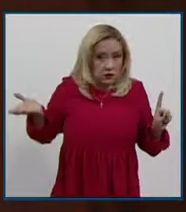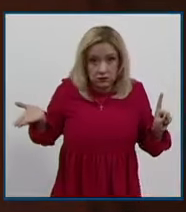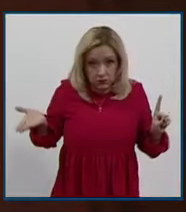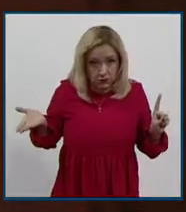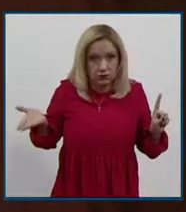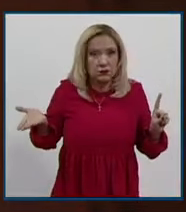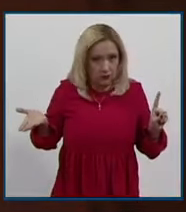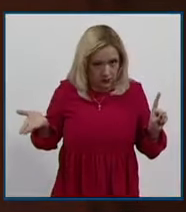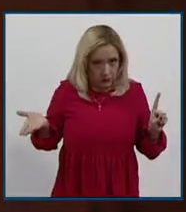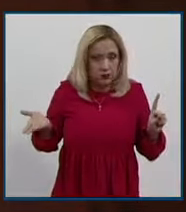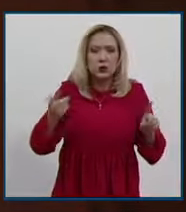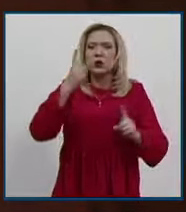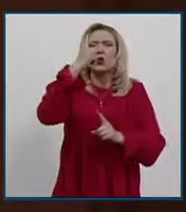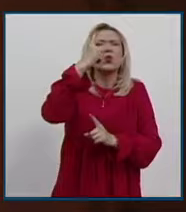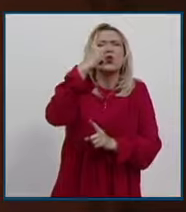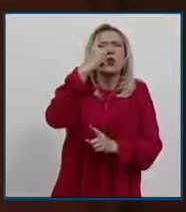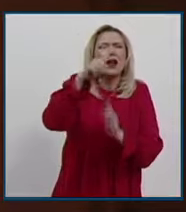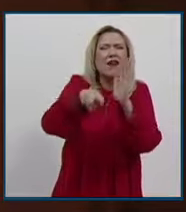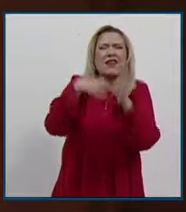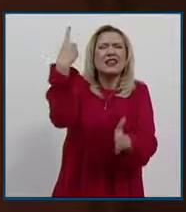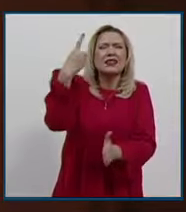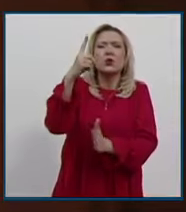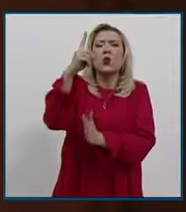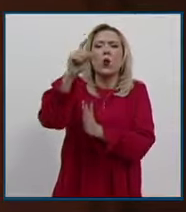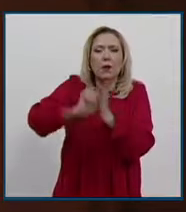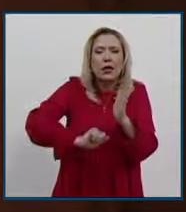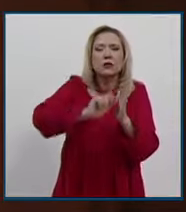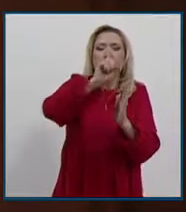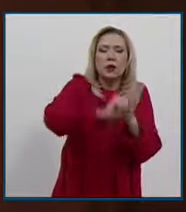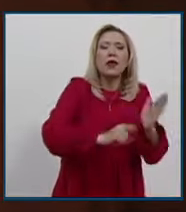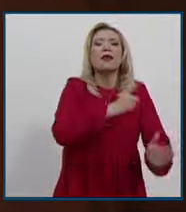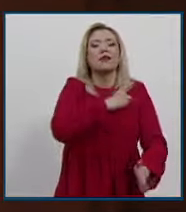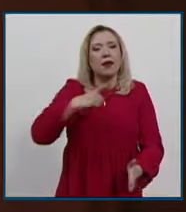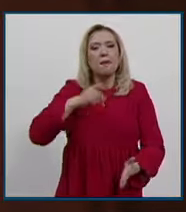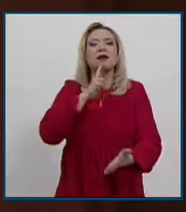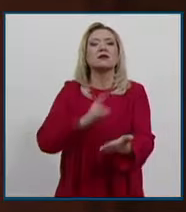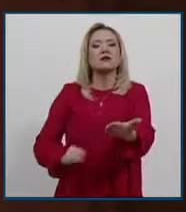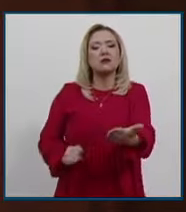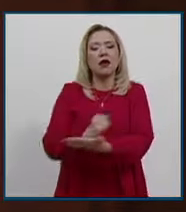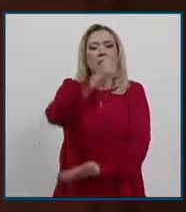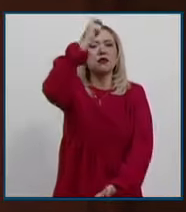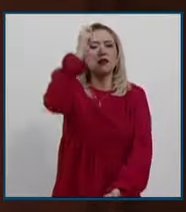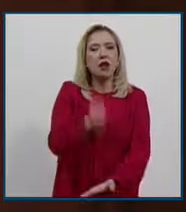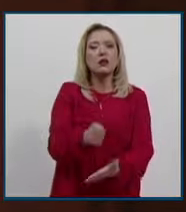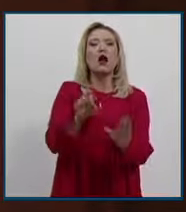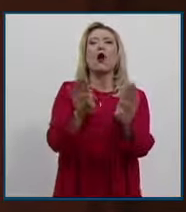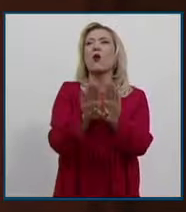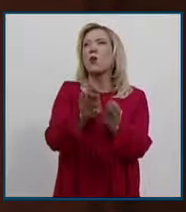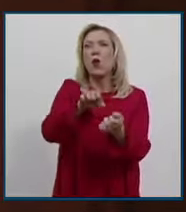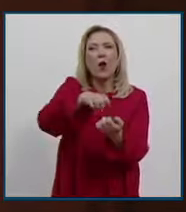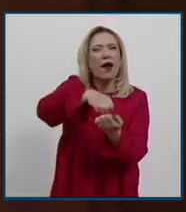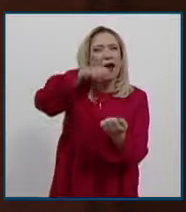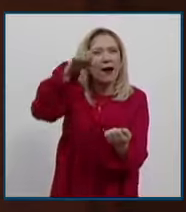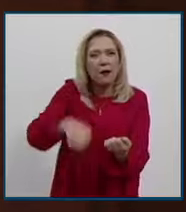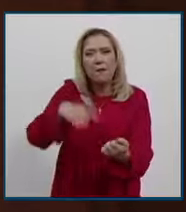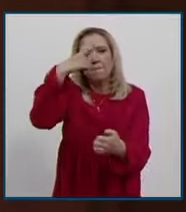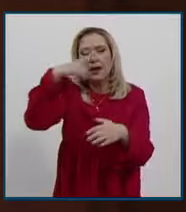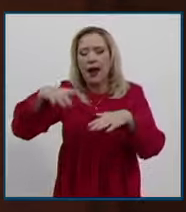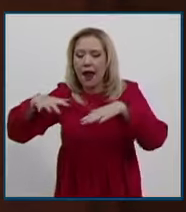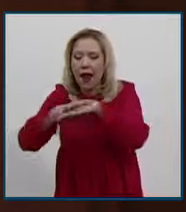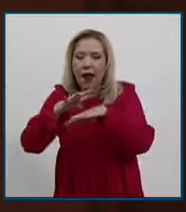menos una vez al mes dict temos una sentencia que desarrolle lineamientos o haga ajustes en